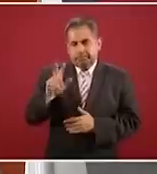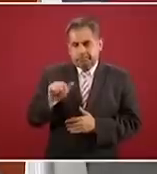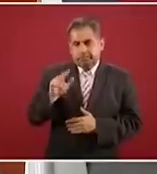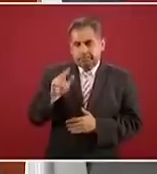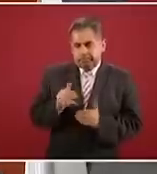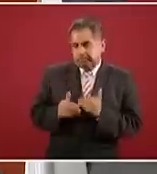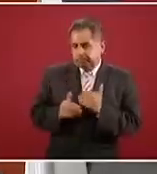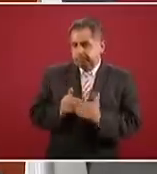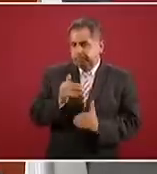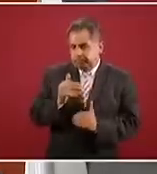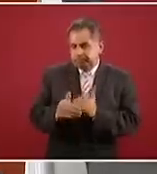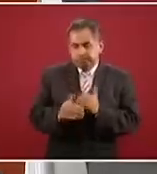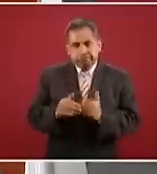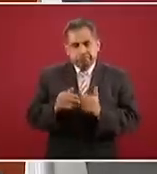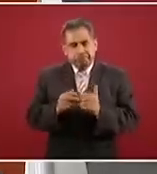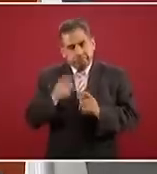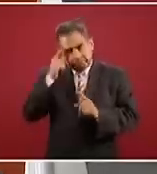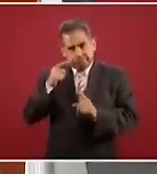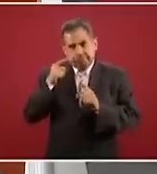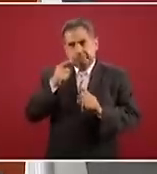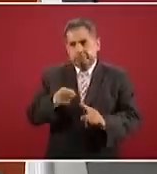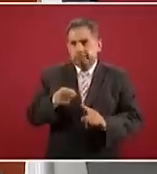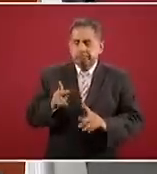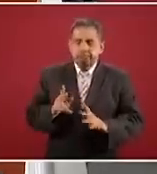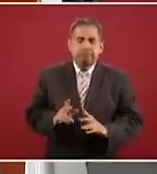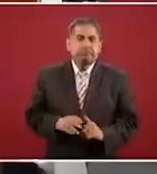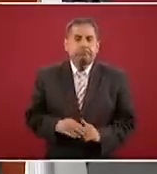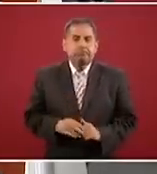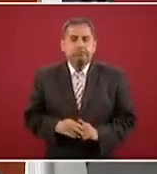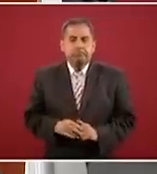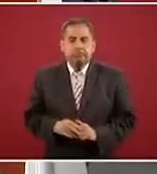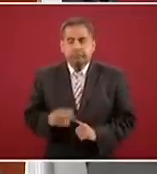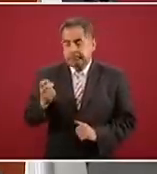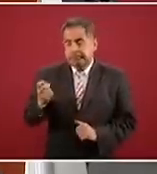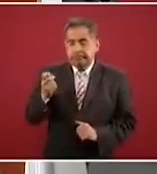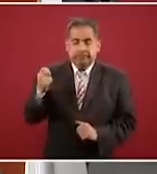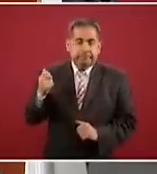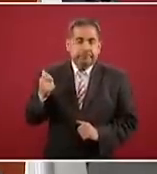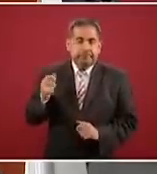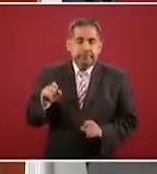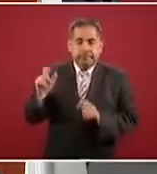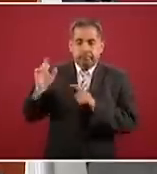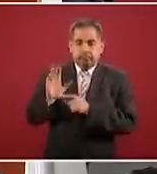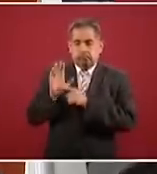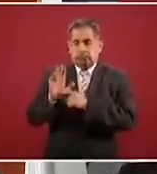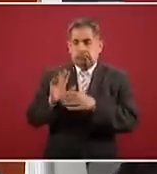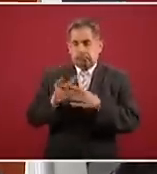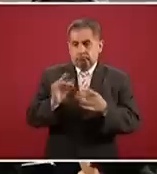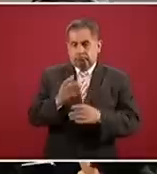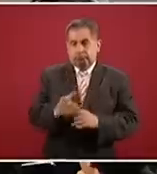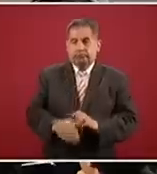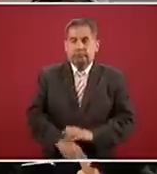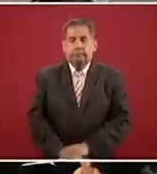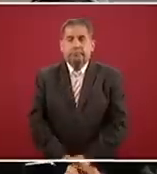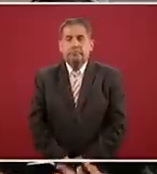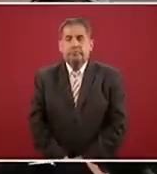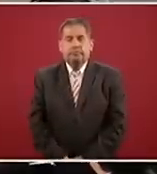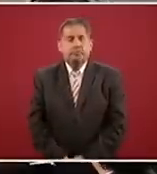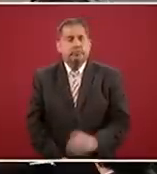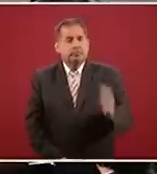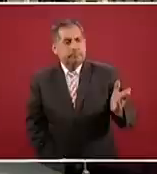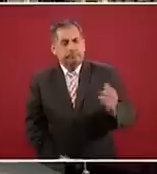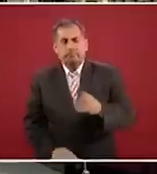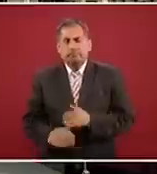estábamos avanzando en este propósito, pero eso es lo que puedo comentarles. Señor, y mi